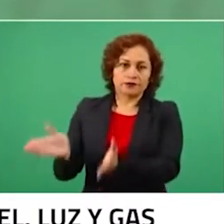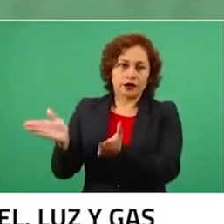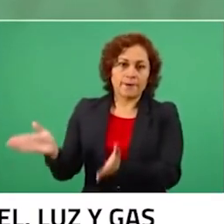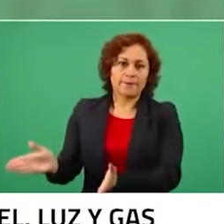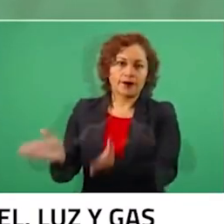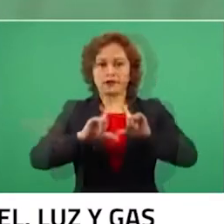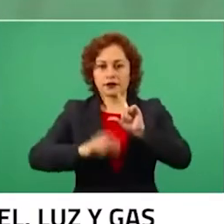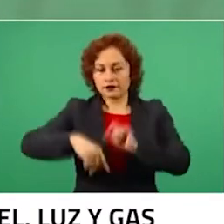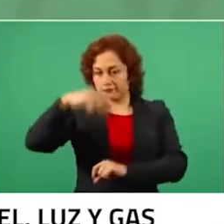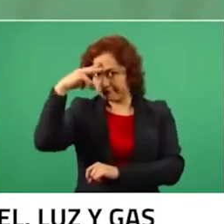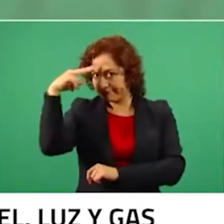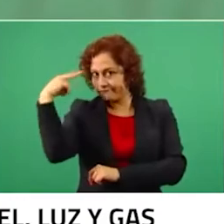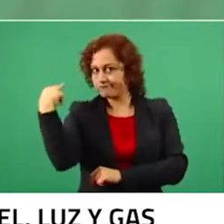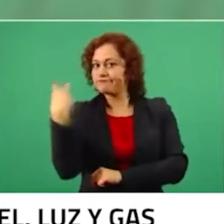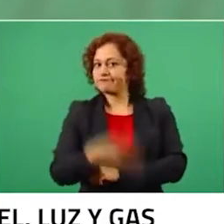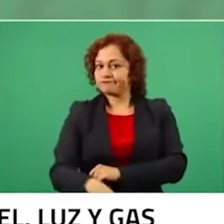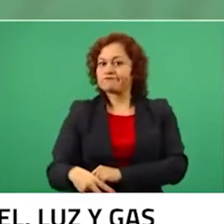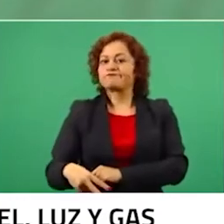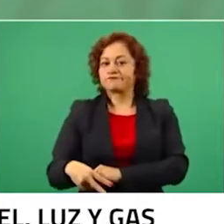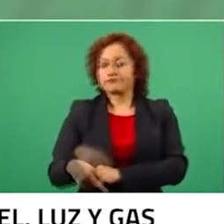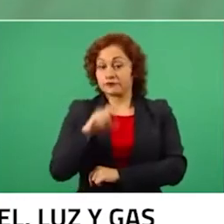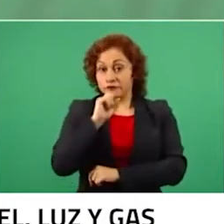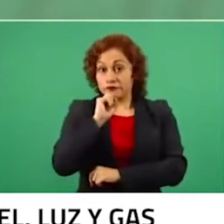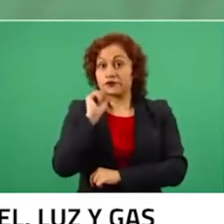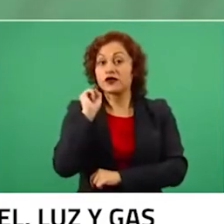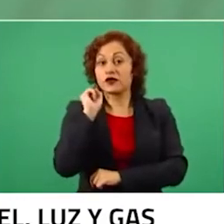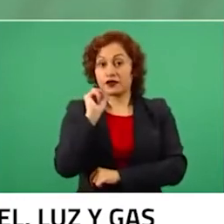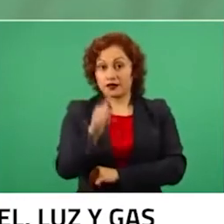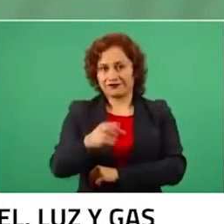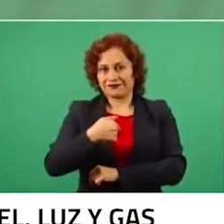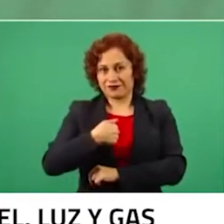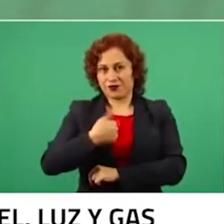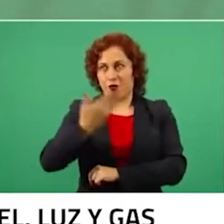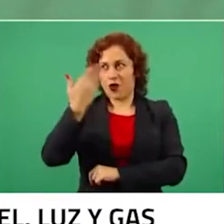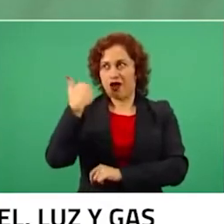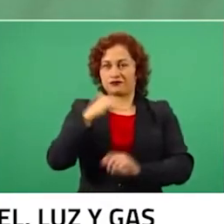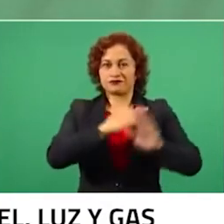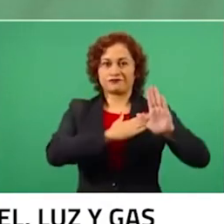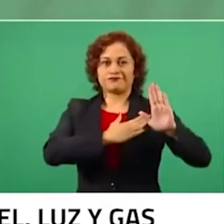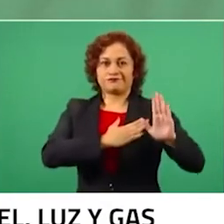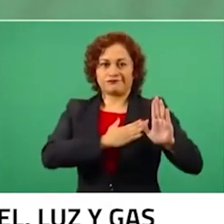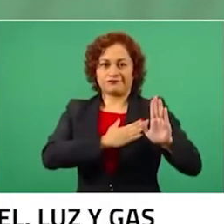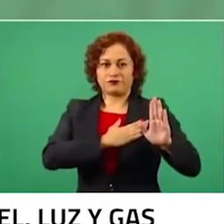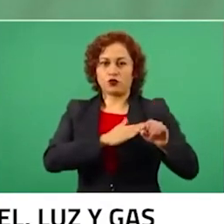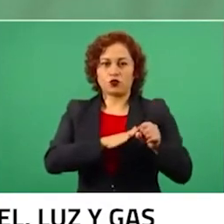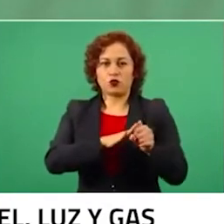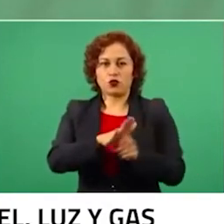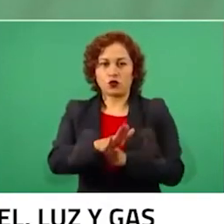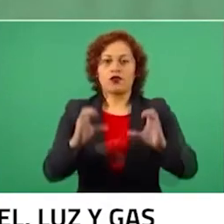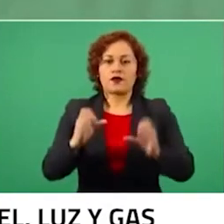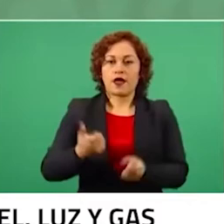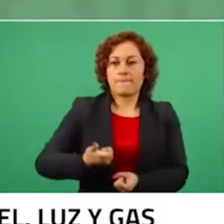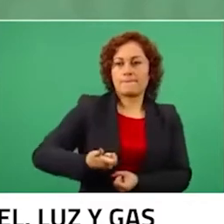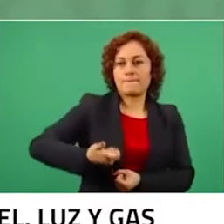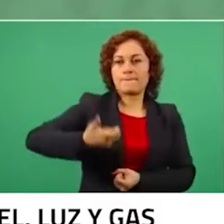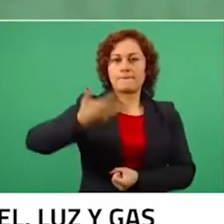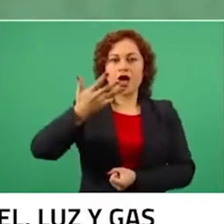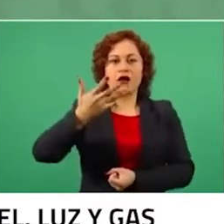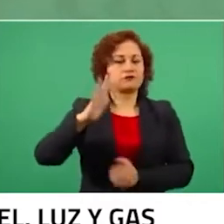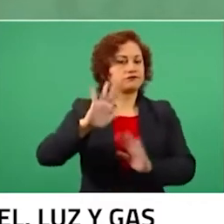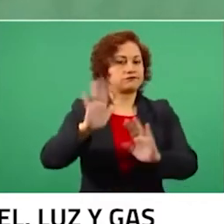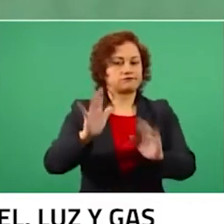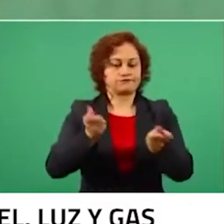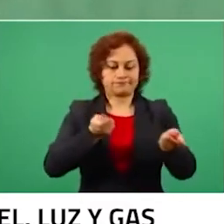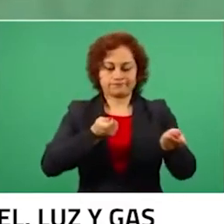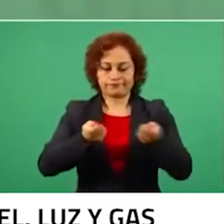independientes y para garantizar, que es mi compromiso, que no aumente el precio de la luz,